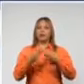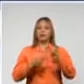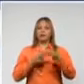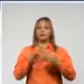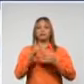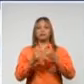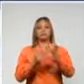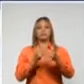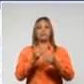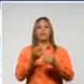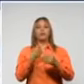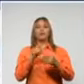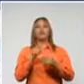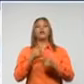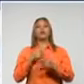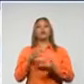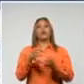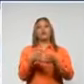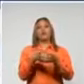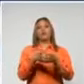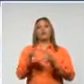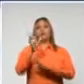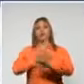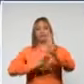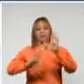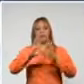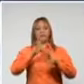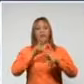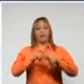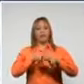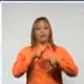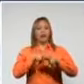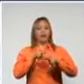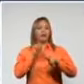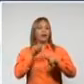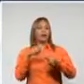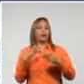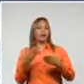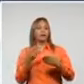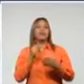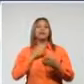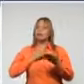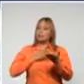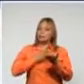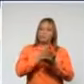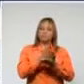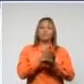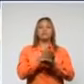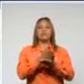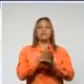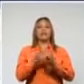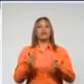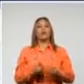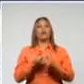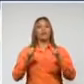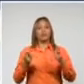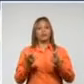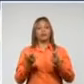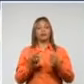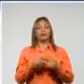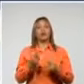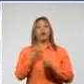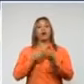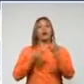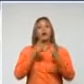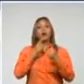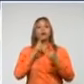por el Consejo de Defensa de la provincia de La Habana, que además deben seguir incrementándose, y de todas formas